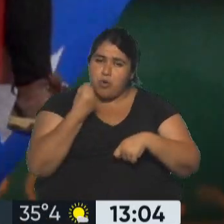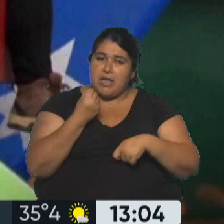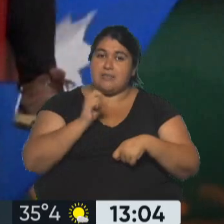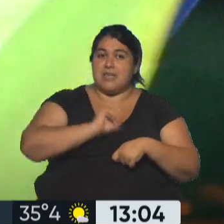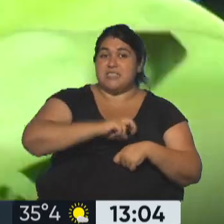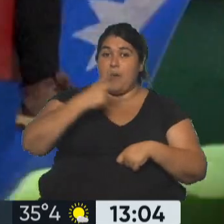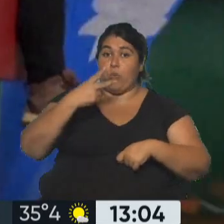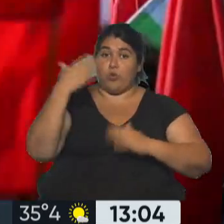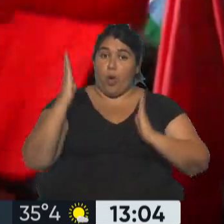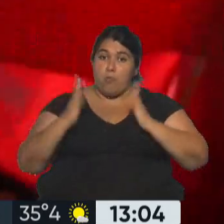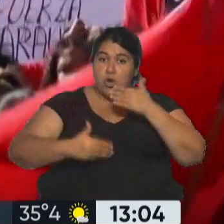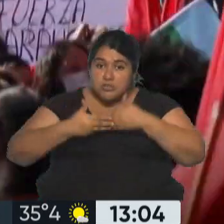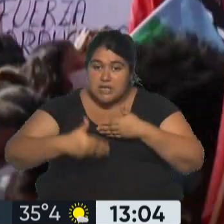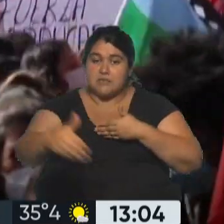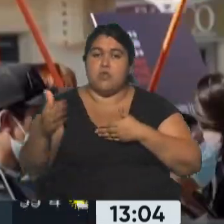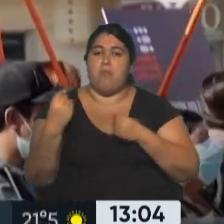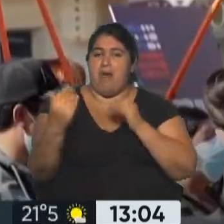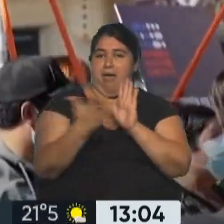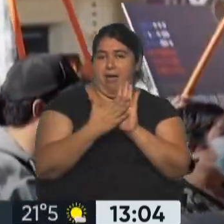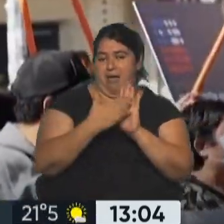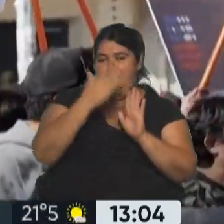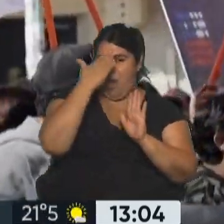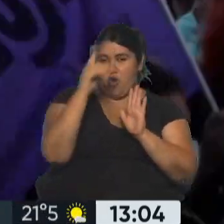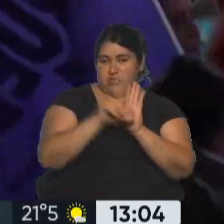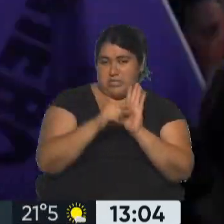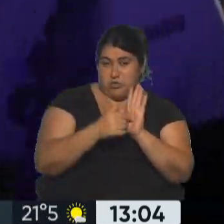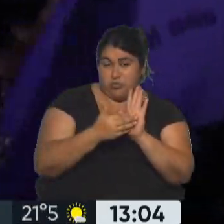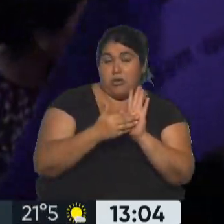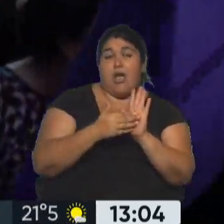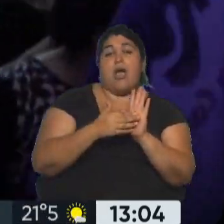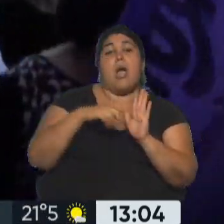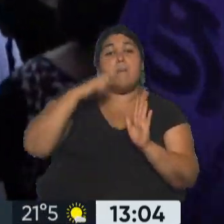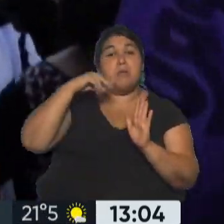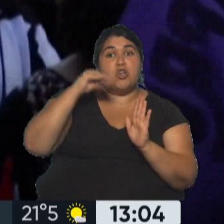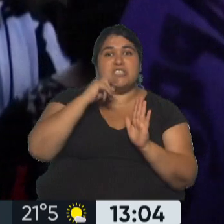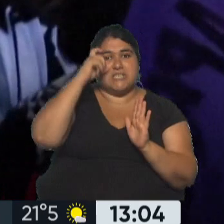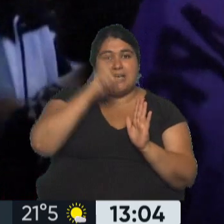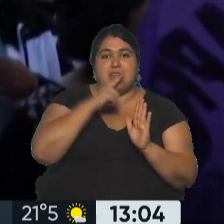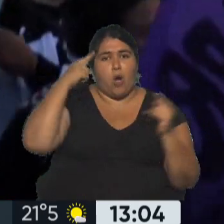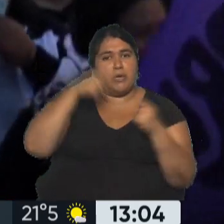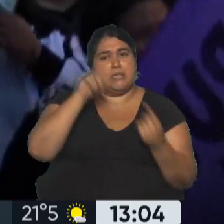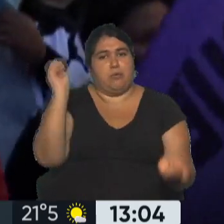segundo proceso para modificar la Constitución instaurada durante la dictadura de Augusto Pinochet.